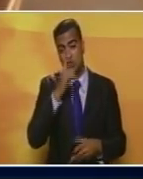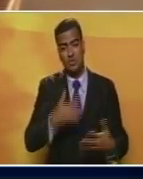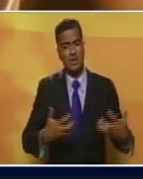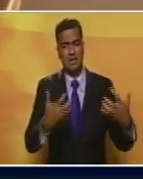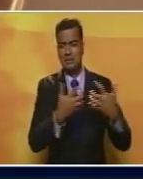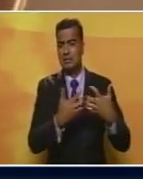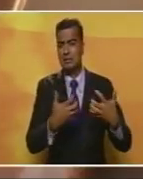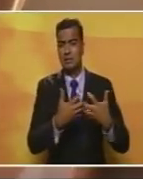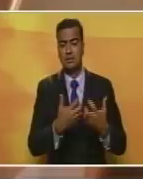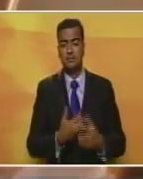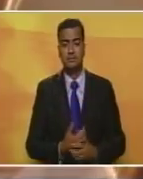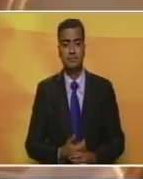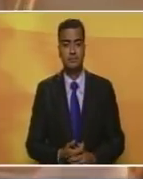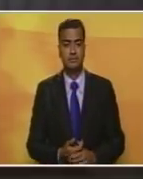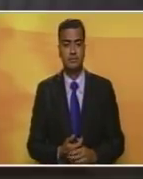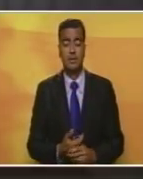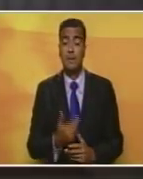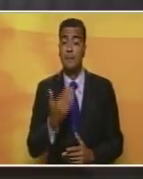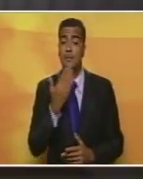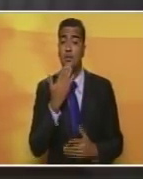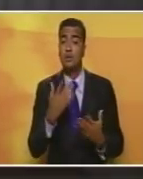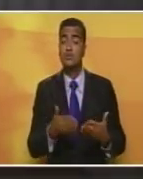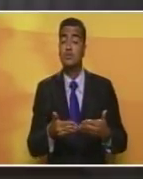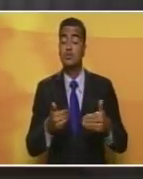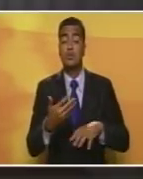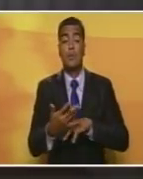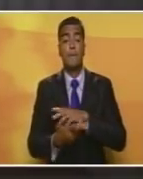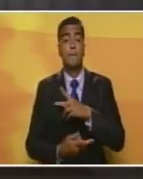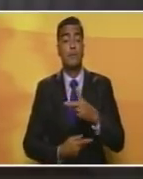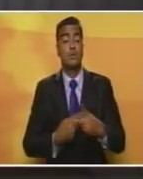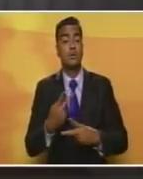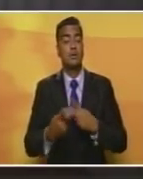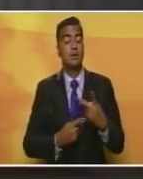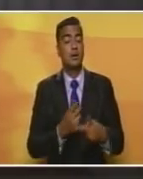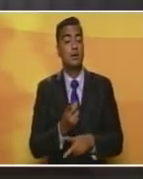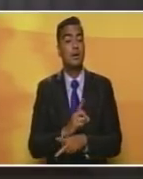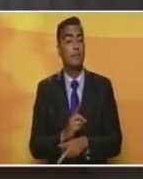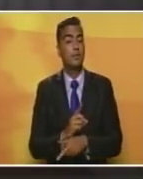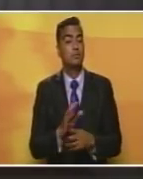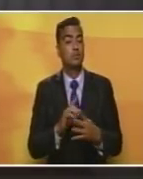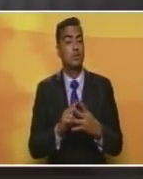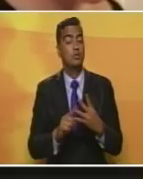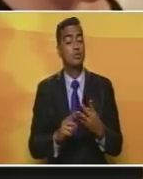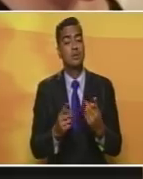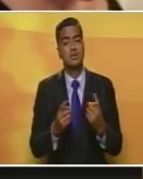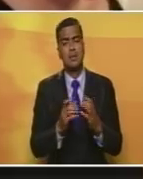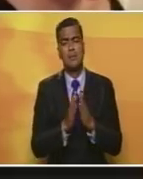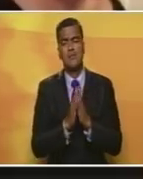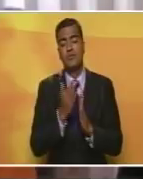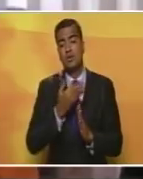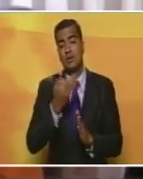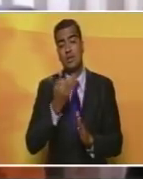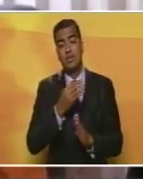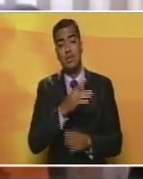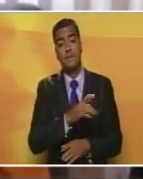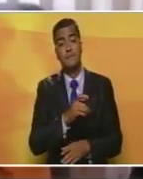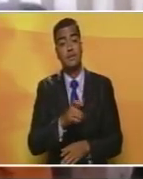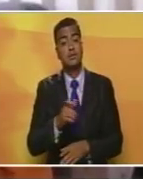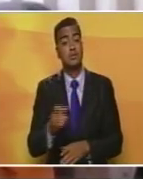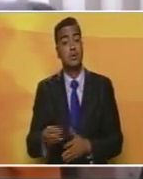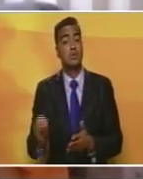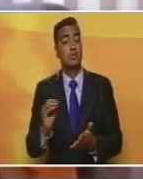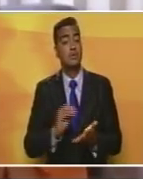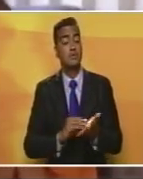muy conmovida por los miles de hombres, mujeres y niños que viven tan cerca de la frontera entre Jordania y Siria, atravesando